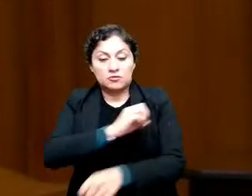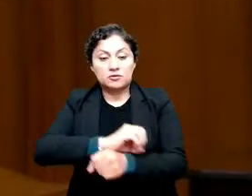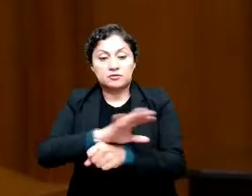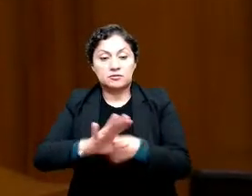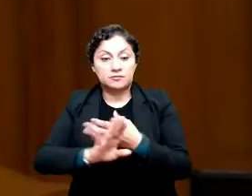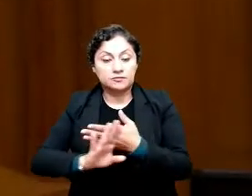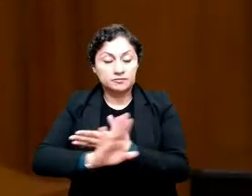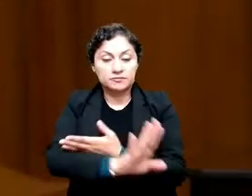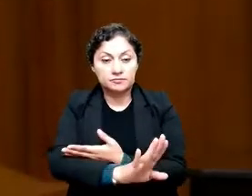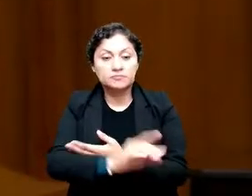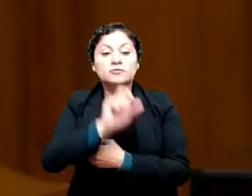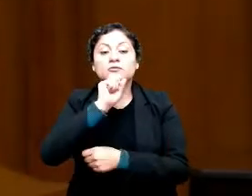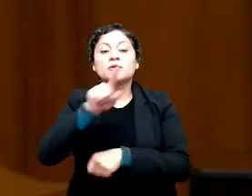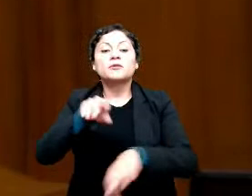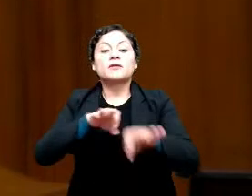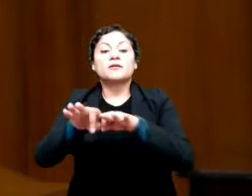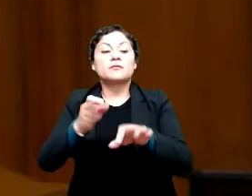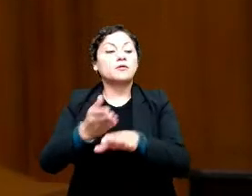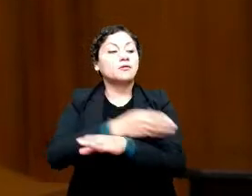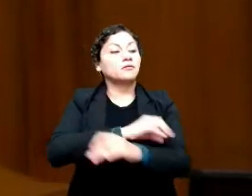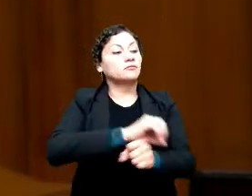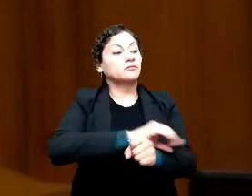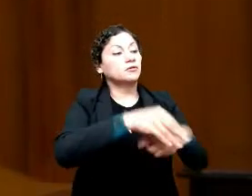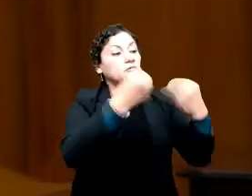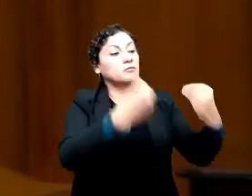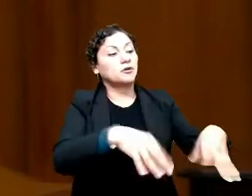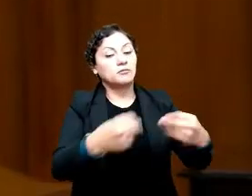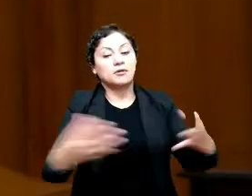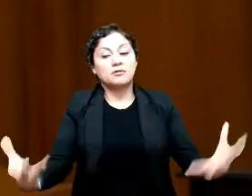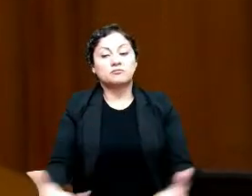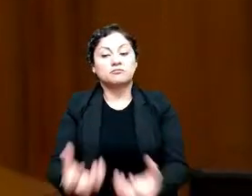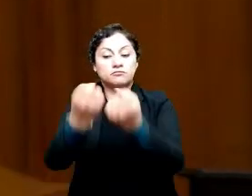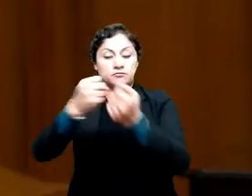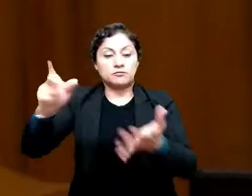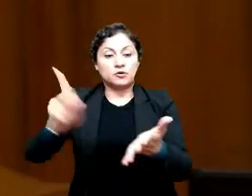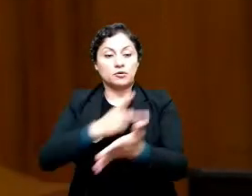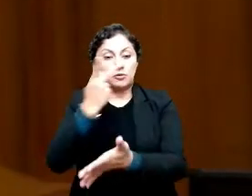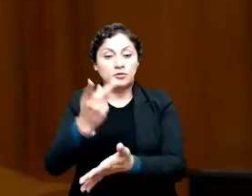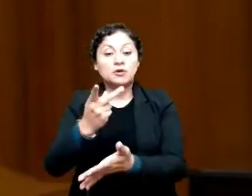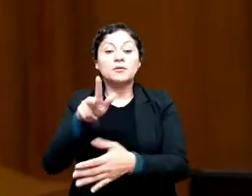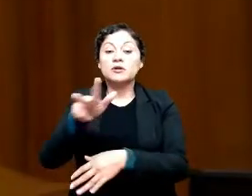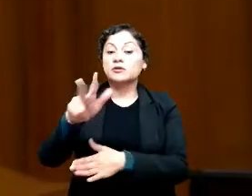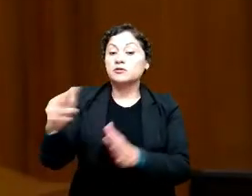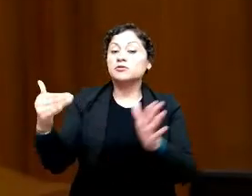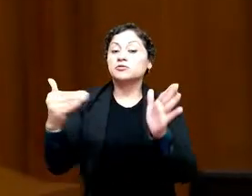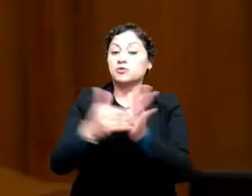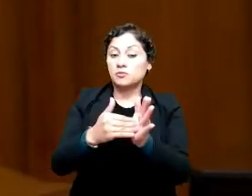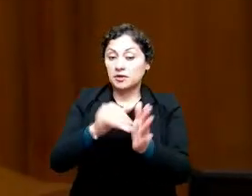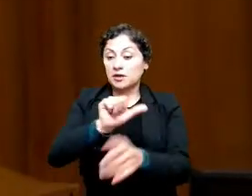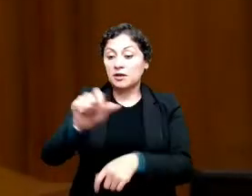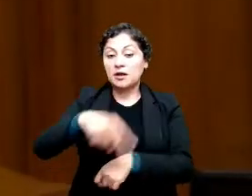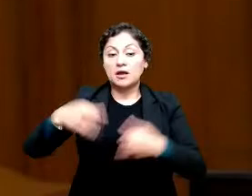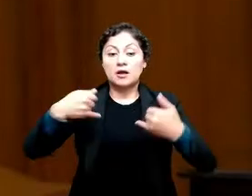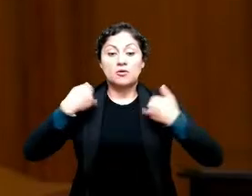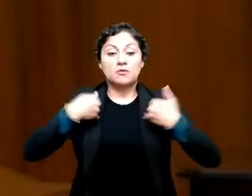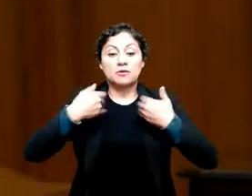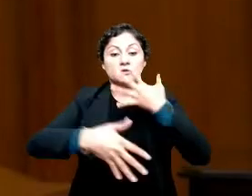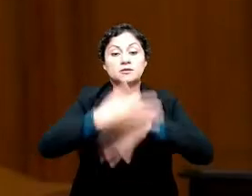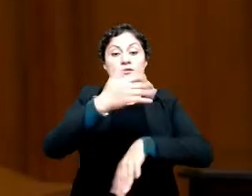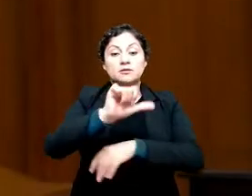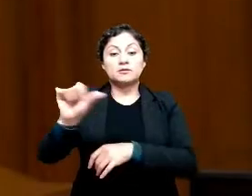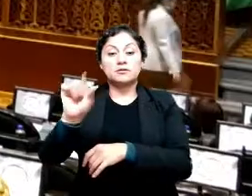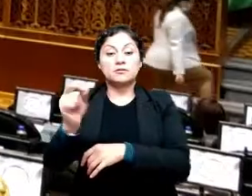los empleos formales perdidos en la pandemia. Más de 18,000 empleos para jóvenes de 15 a 29